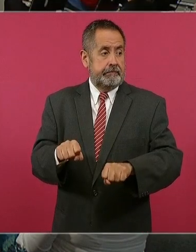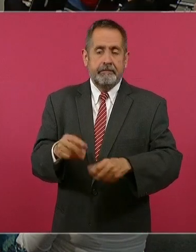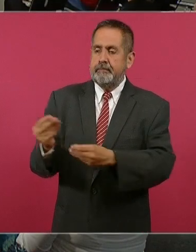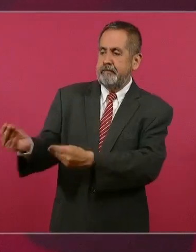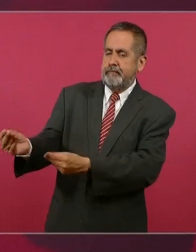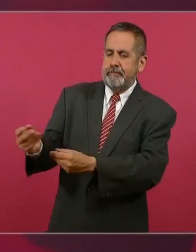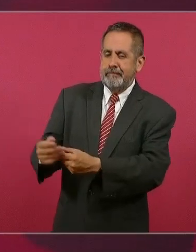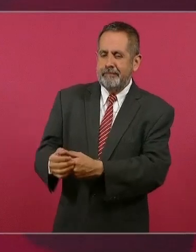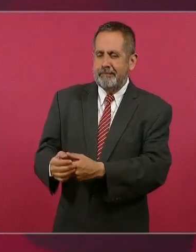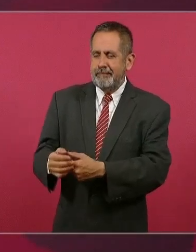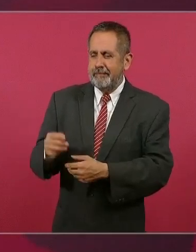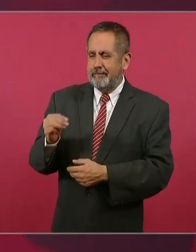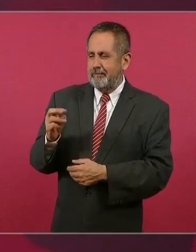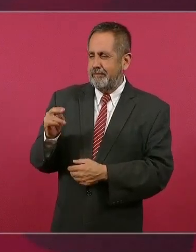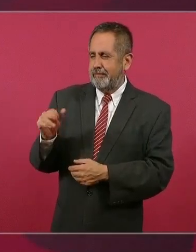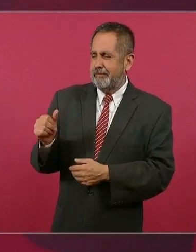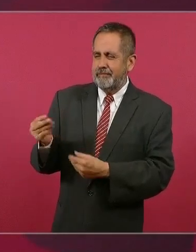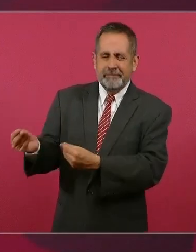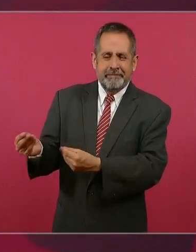Pues